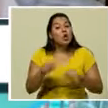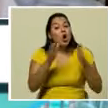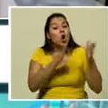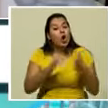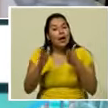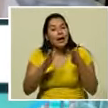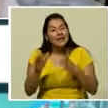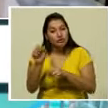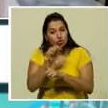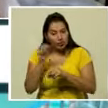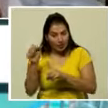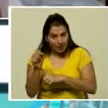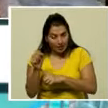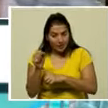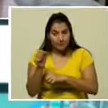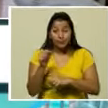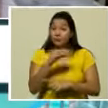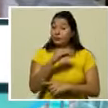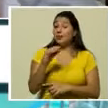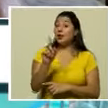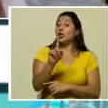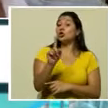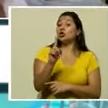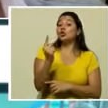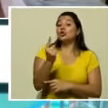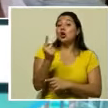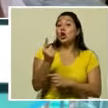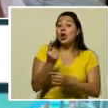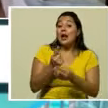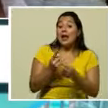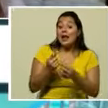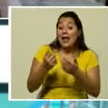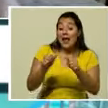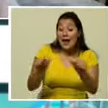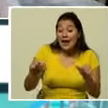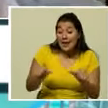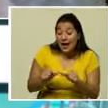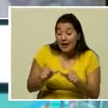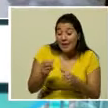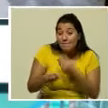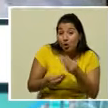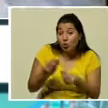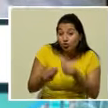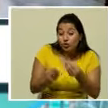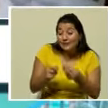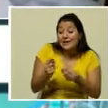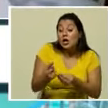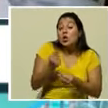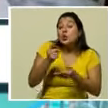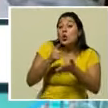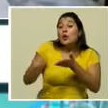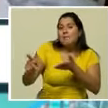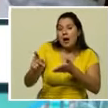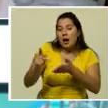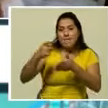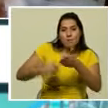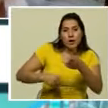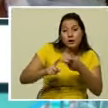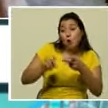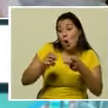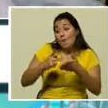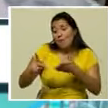solamente el sector productivo empresarial es el que paga impuestos, ¿no? O es el que paga cotizaciones a la caja, ¿no? Todos, tanto